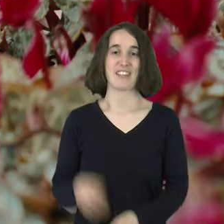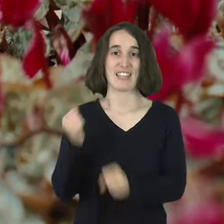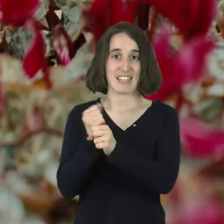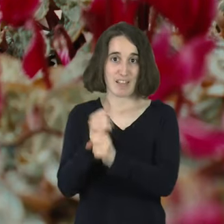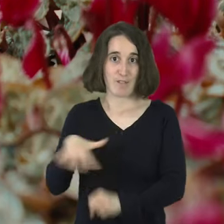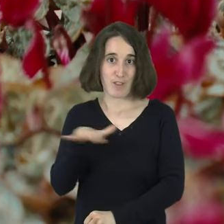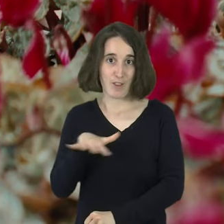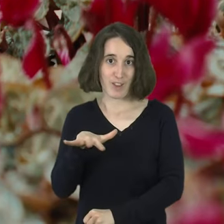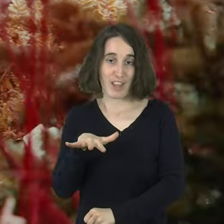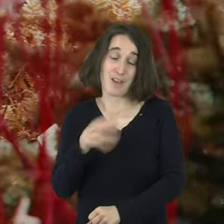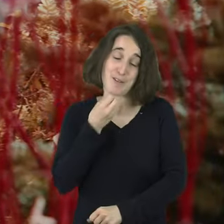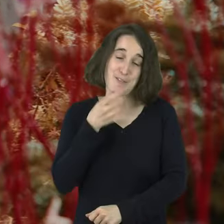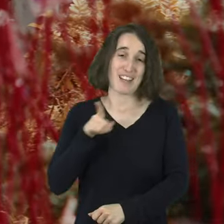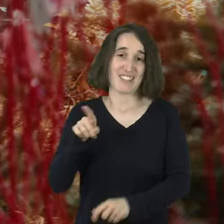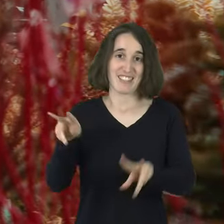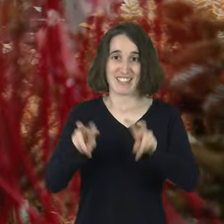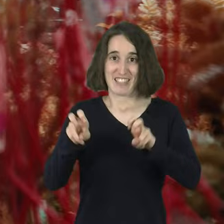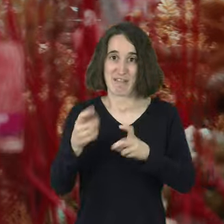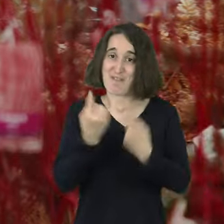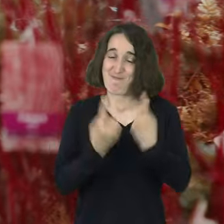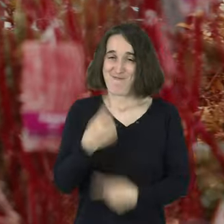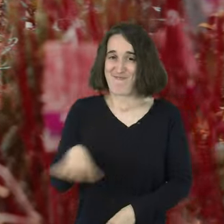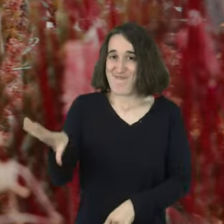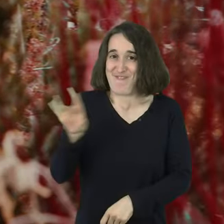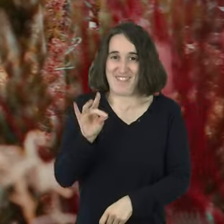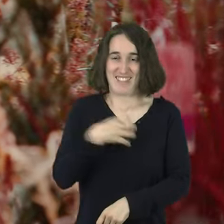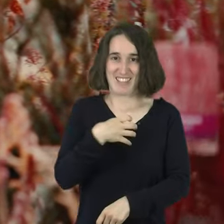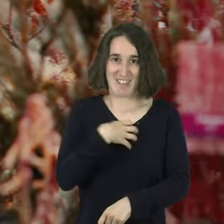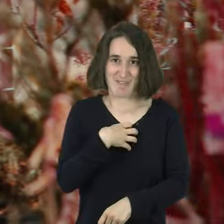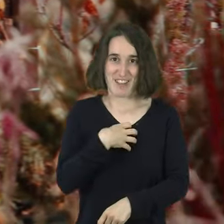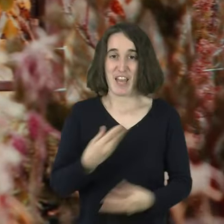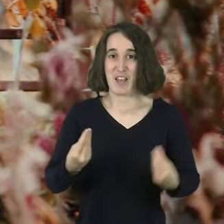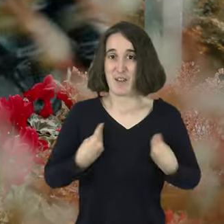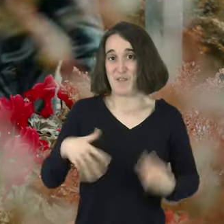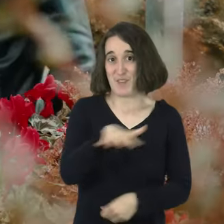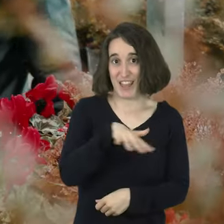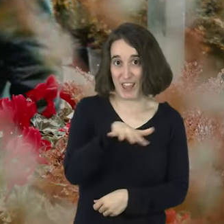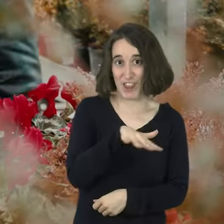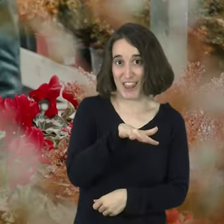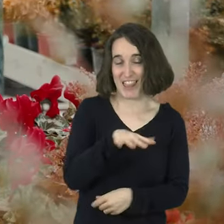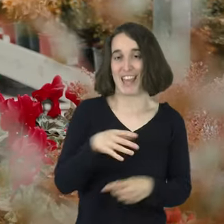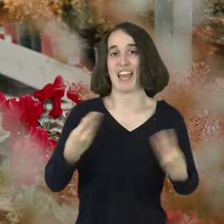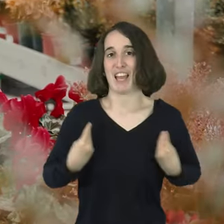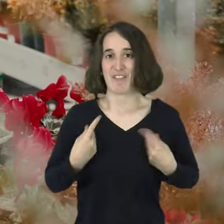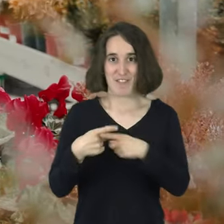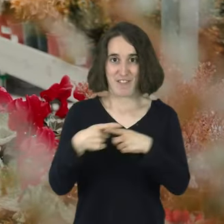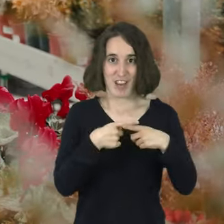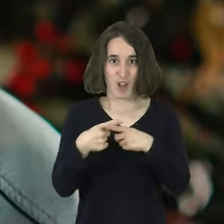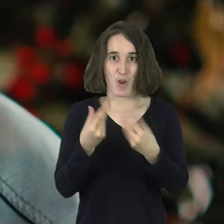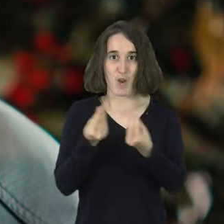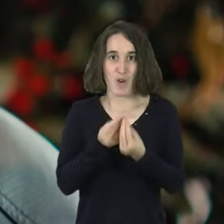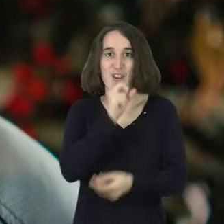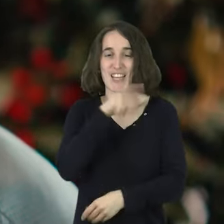¿Dónde trabajar? Bueno, eso no siempre lo puedes elegir. ¿Dónde vivir? ¿Con quién vas a compartir tu